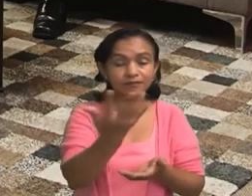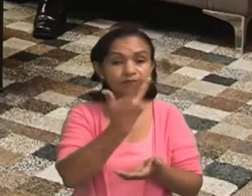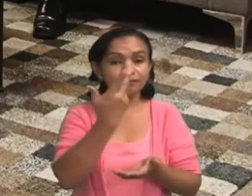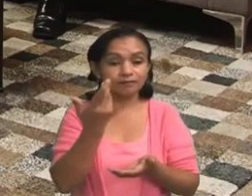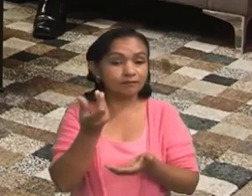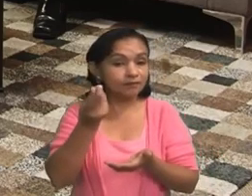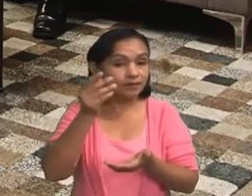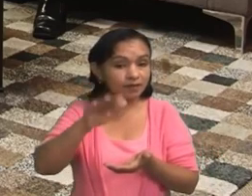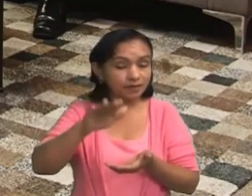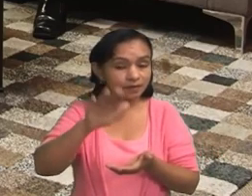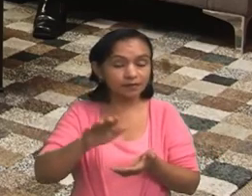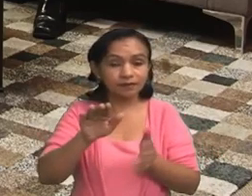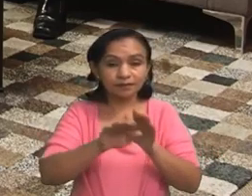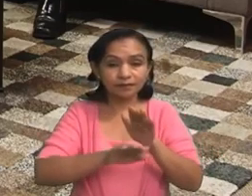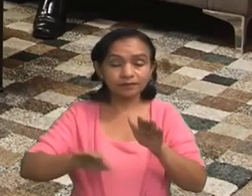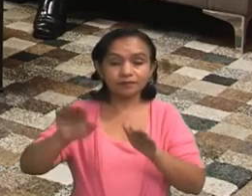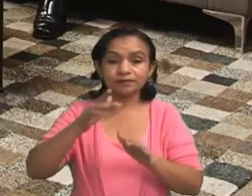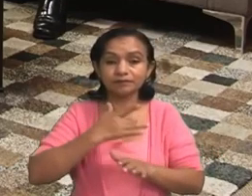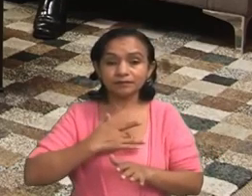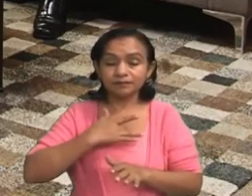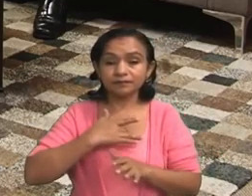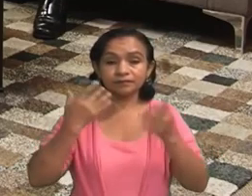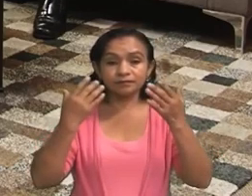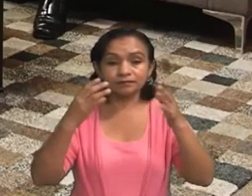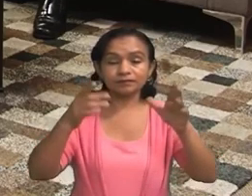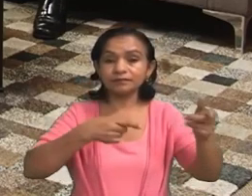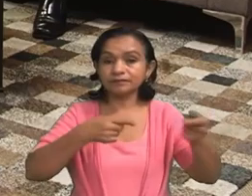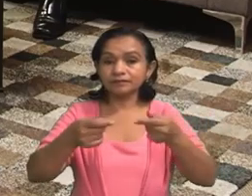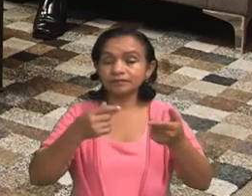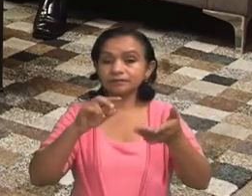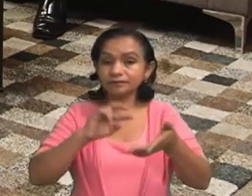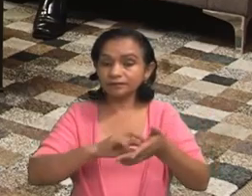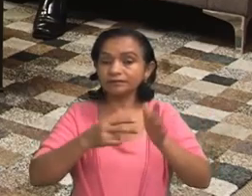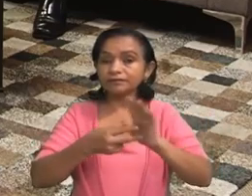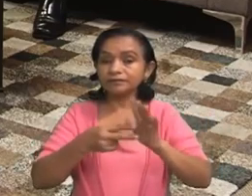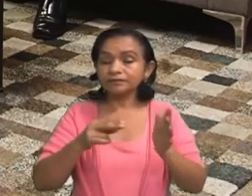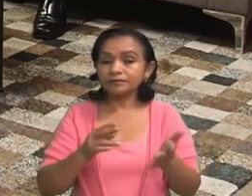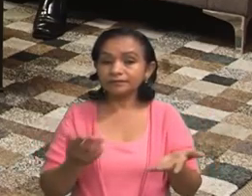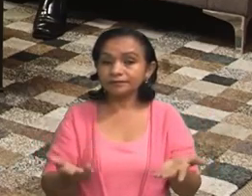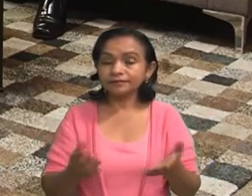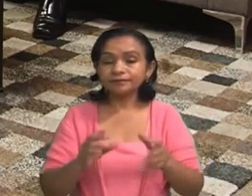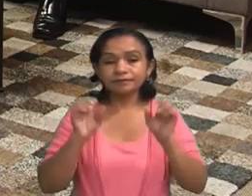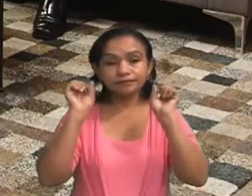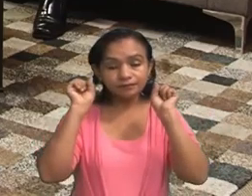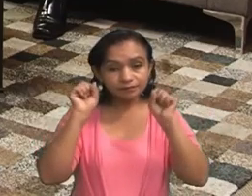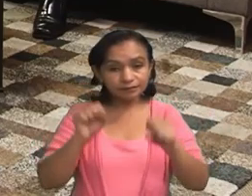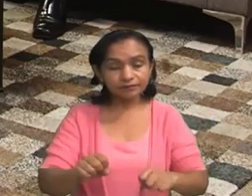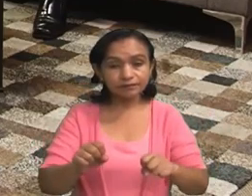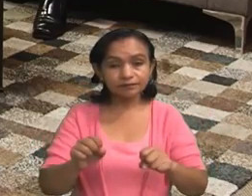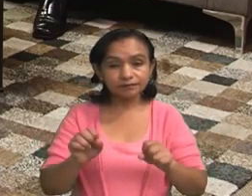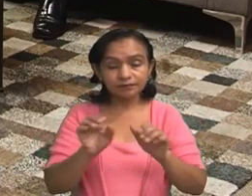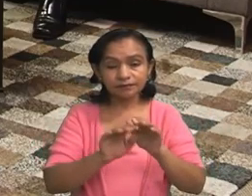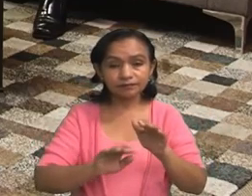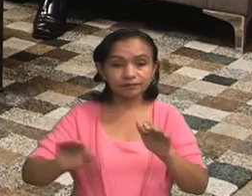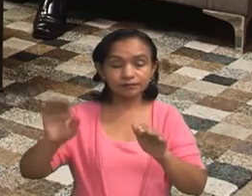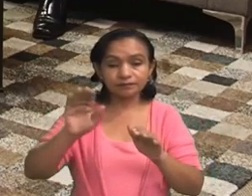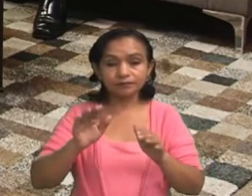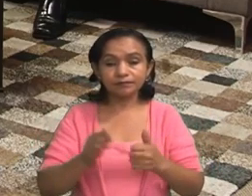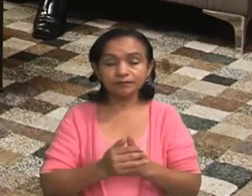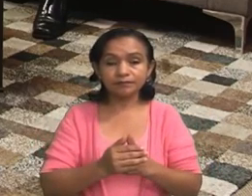abarata y optimiza los recursos de los productores. Por eso es que para poder, uno de los grandes retos de